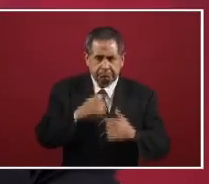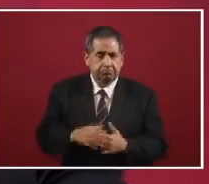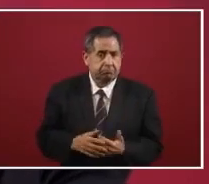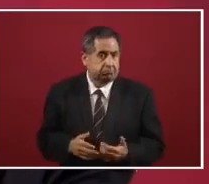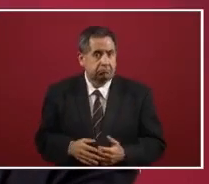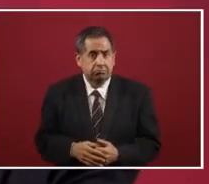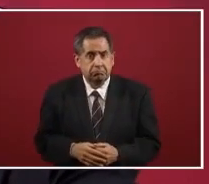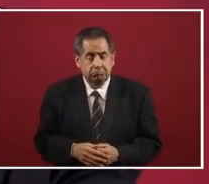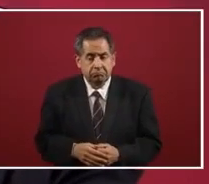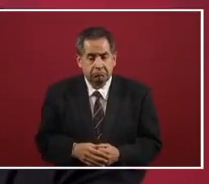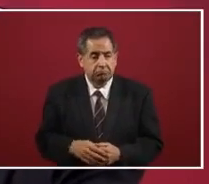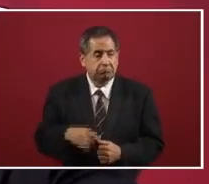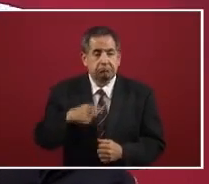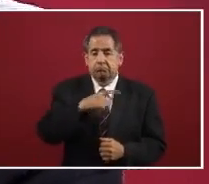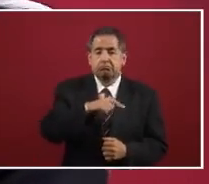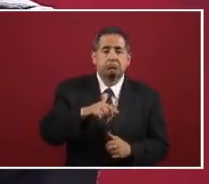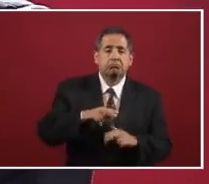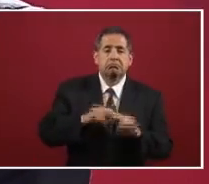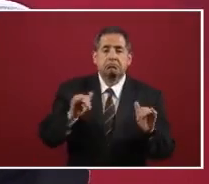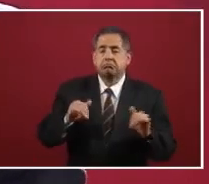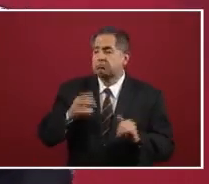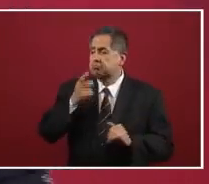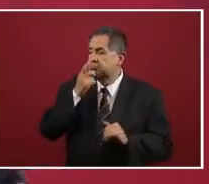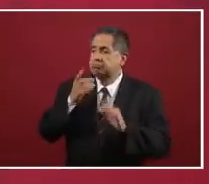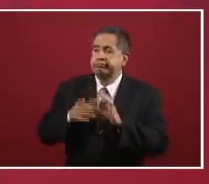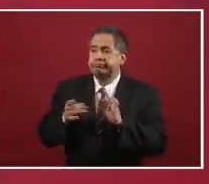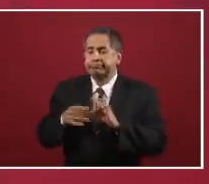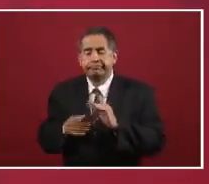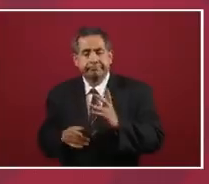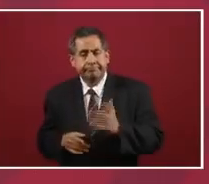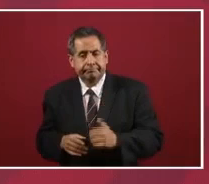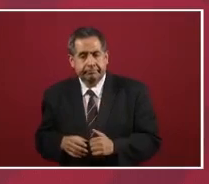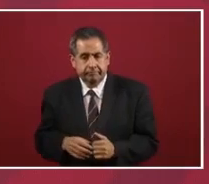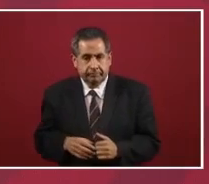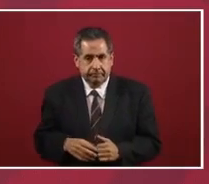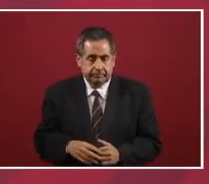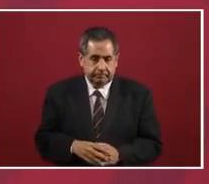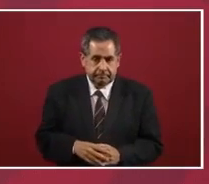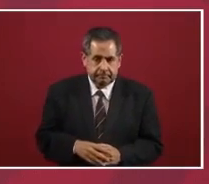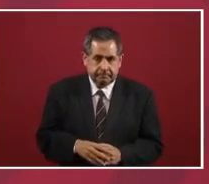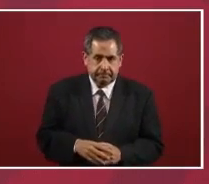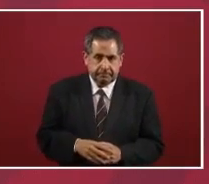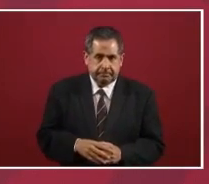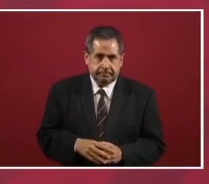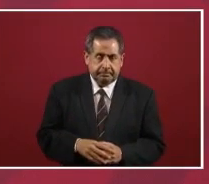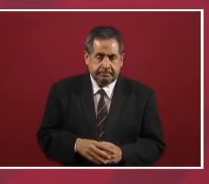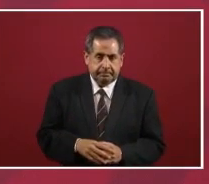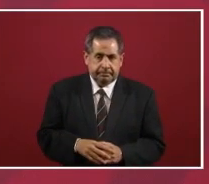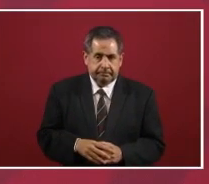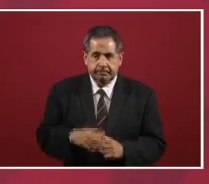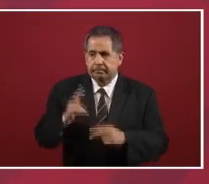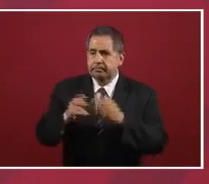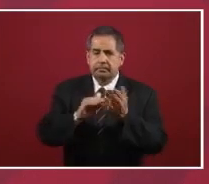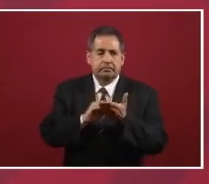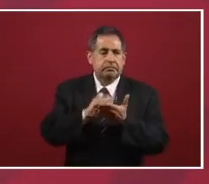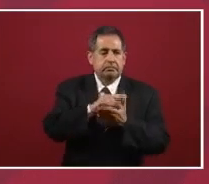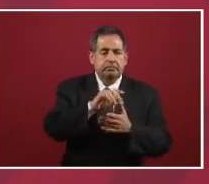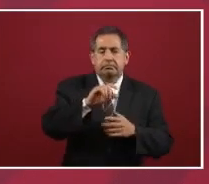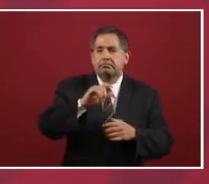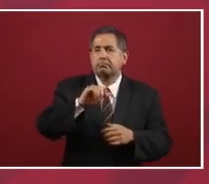Nadie habló de que van a invertir en